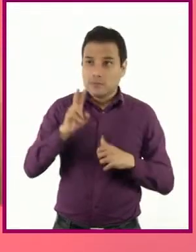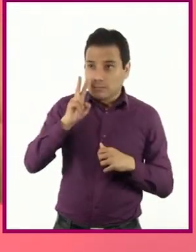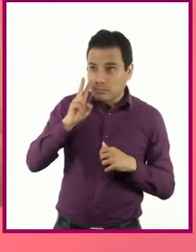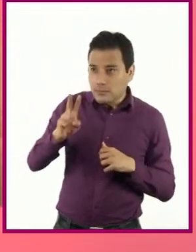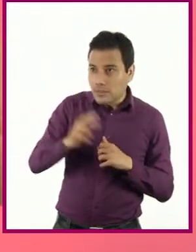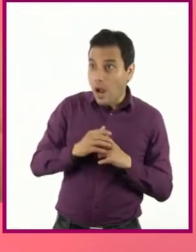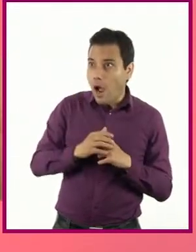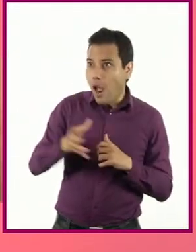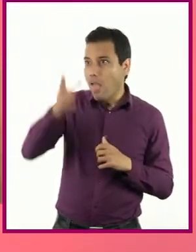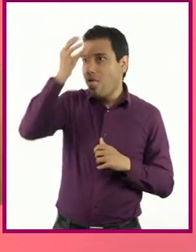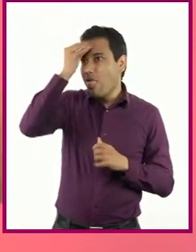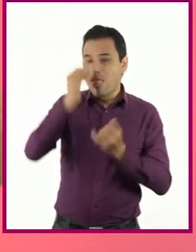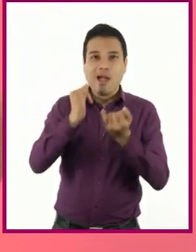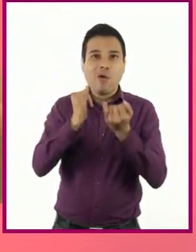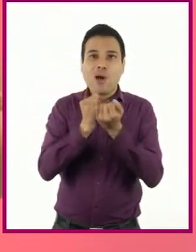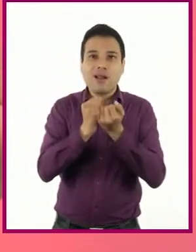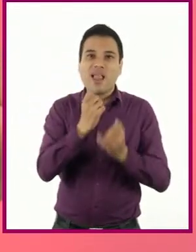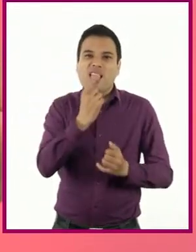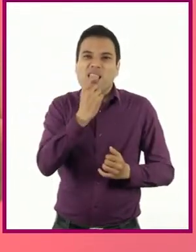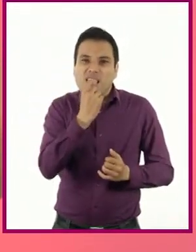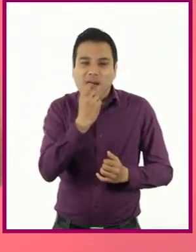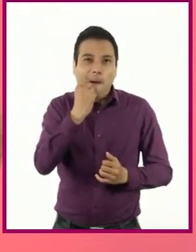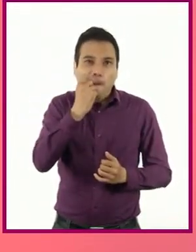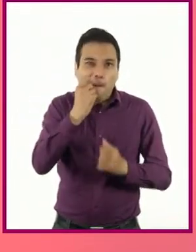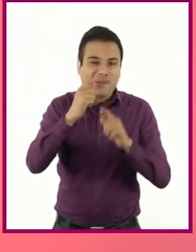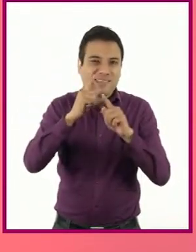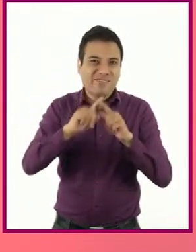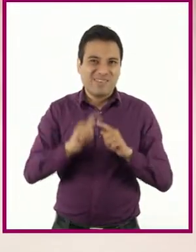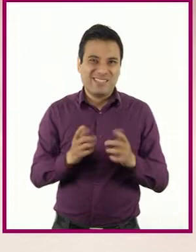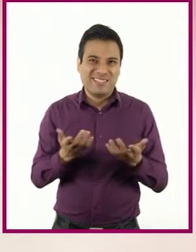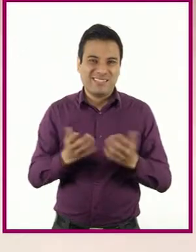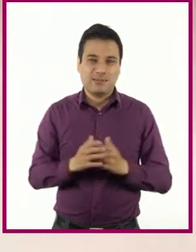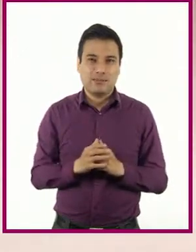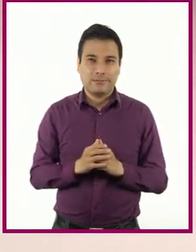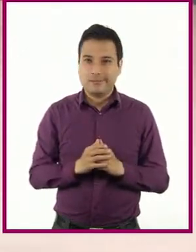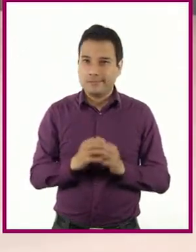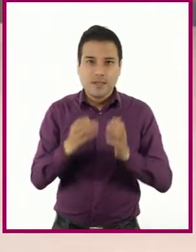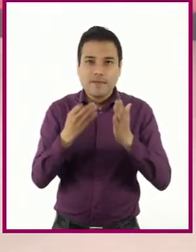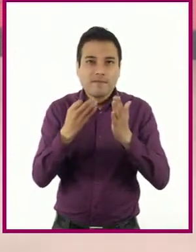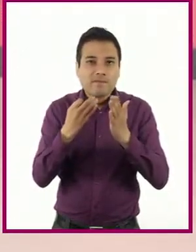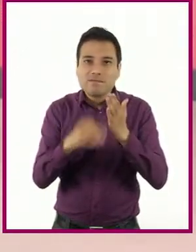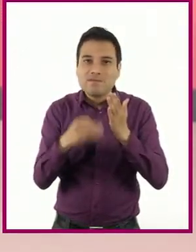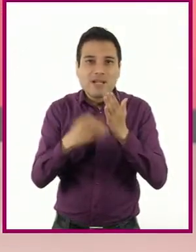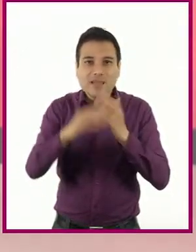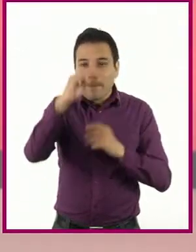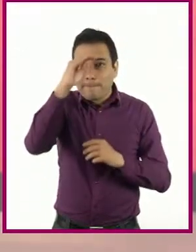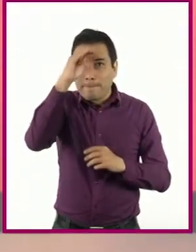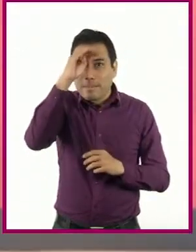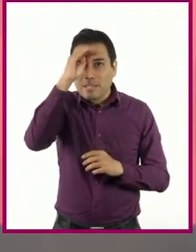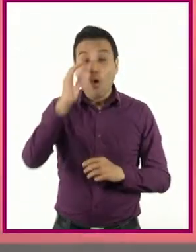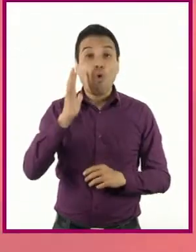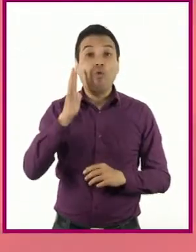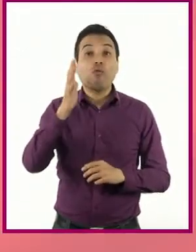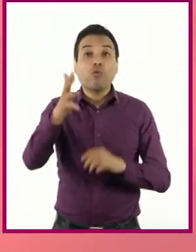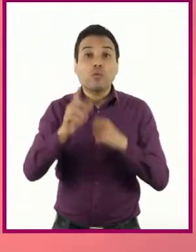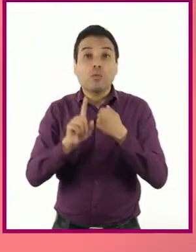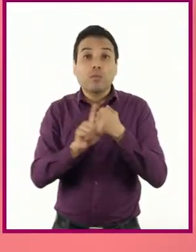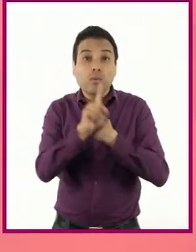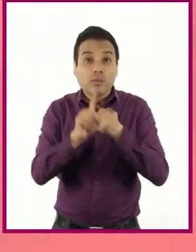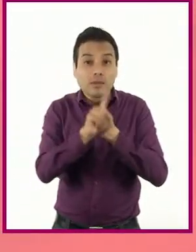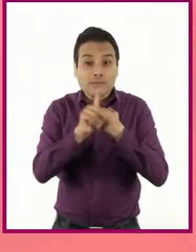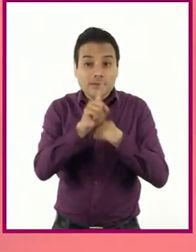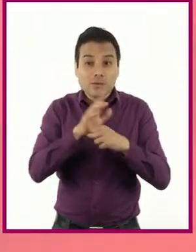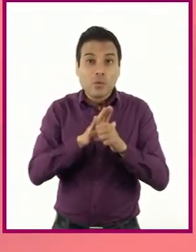se realizan este tipo de modificaciones corporales, pero no visualizan las consecuencias que se pueden tener al alterar